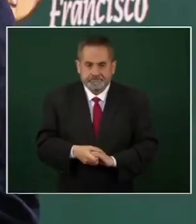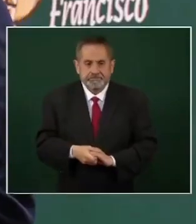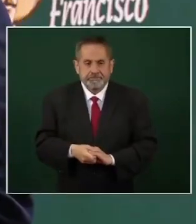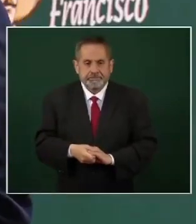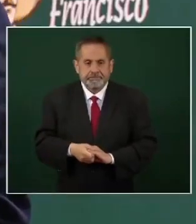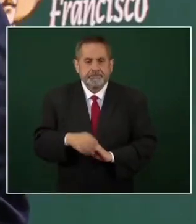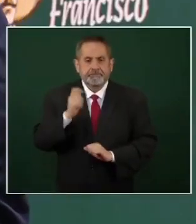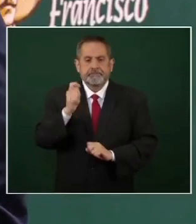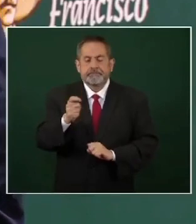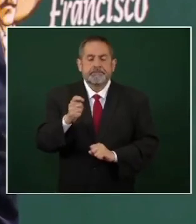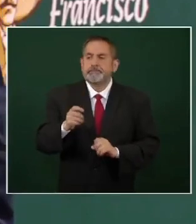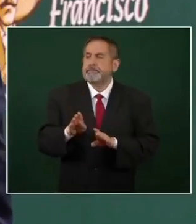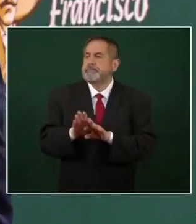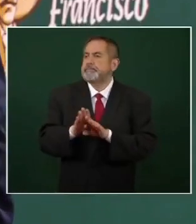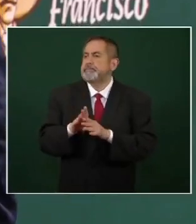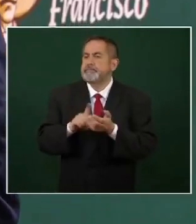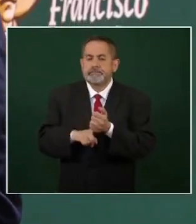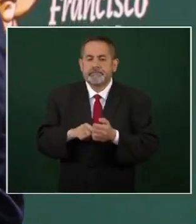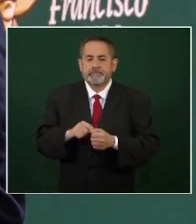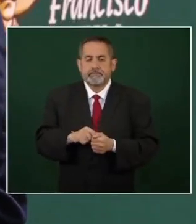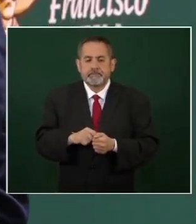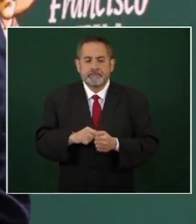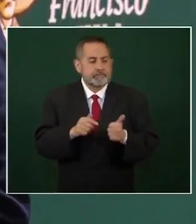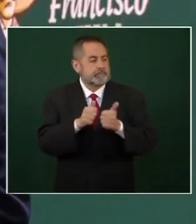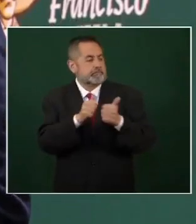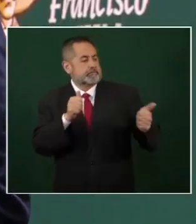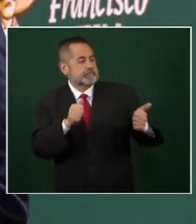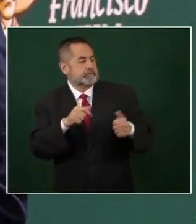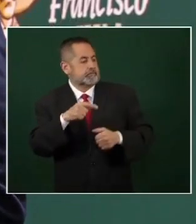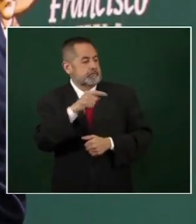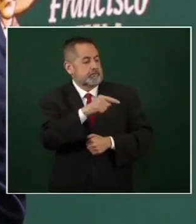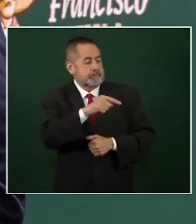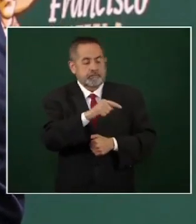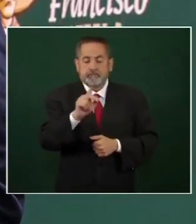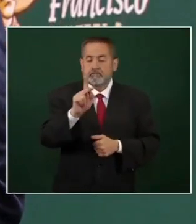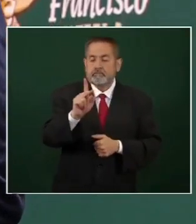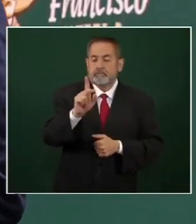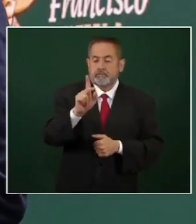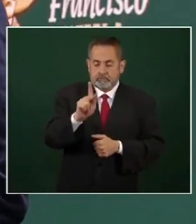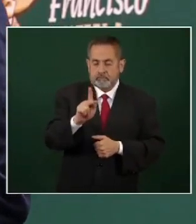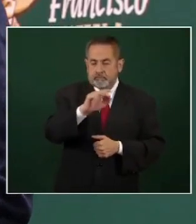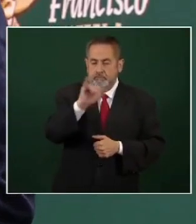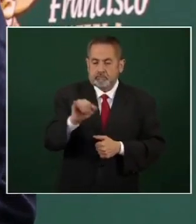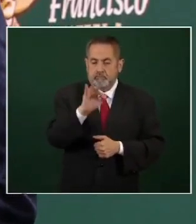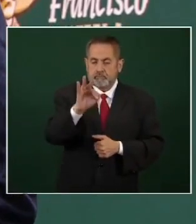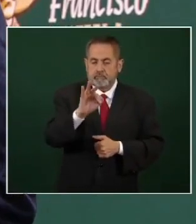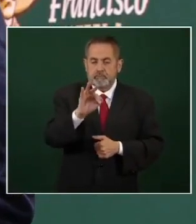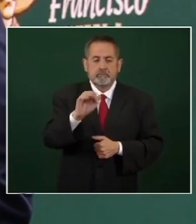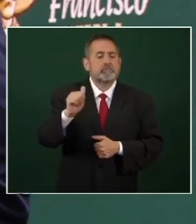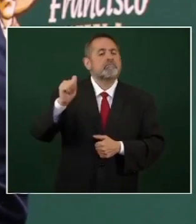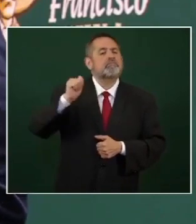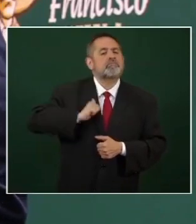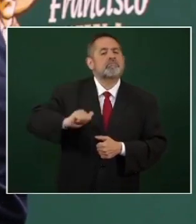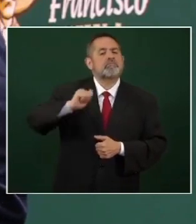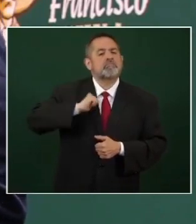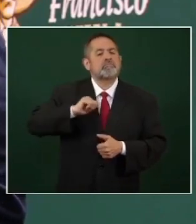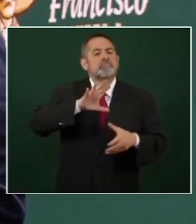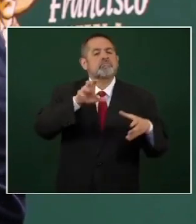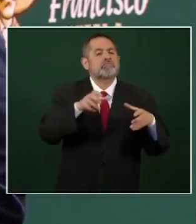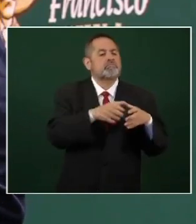trata de un Poder Judicial del antiguo régimen,